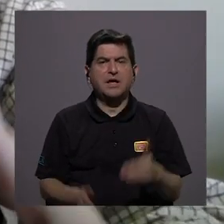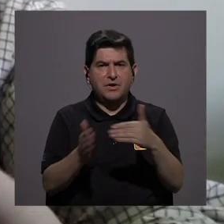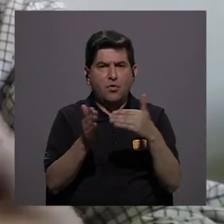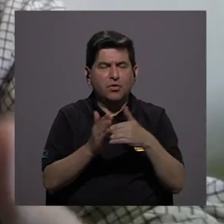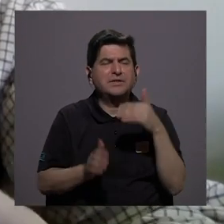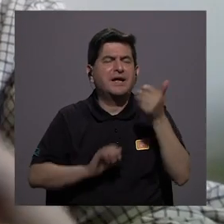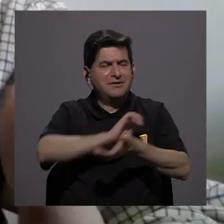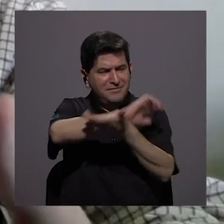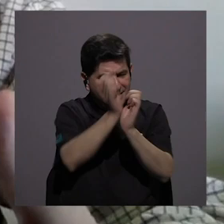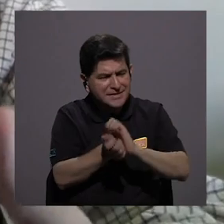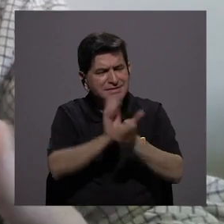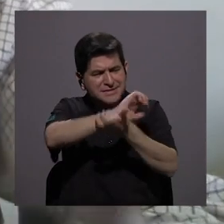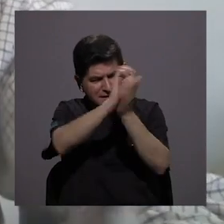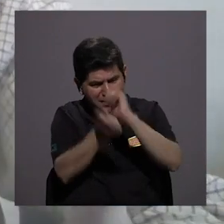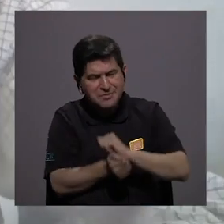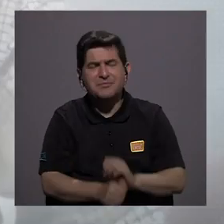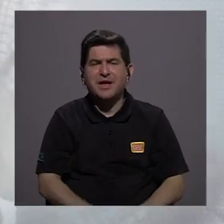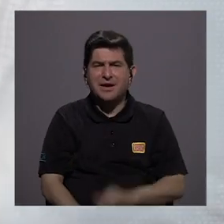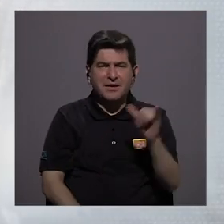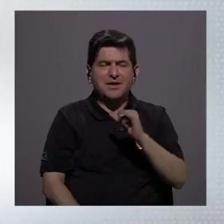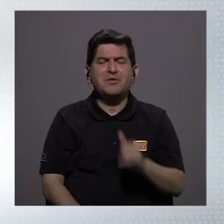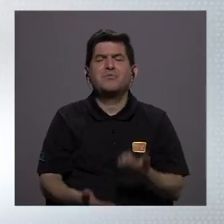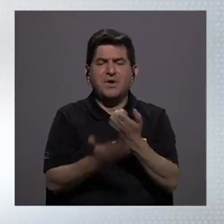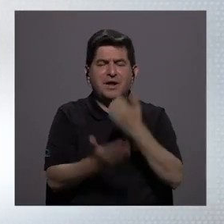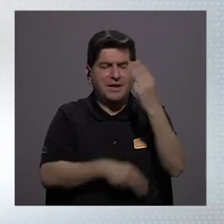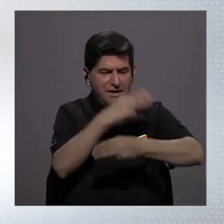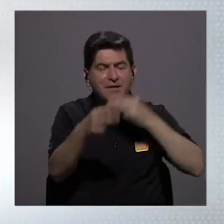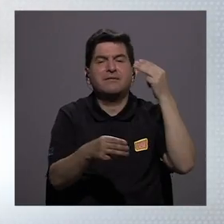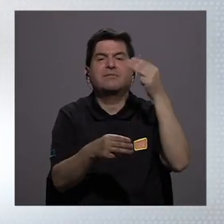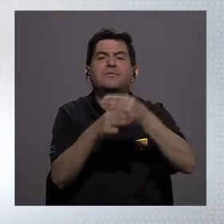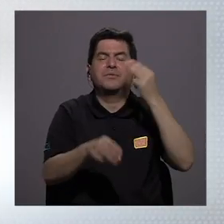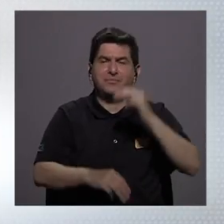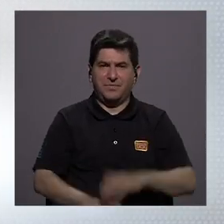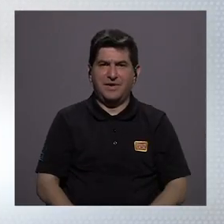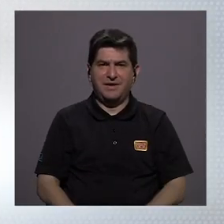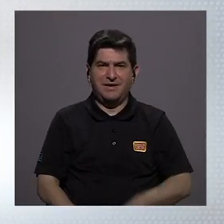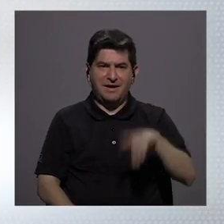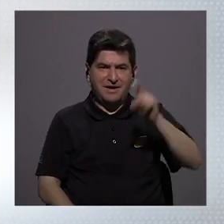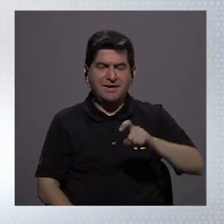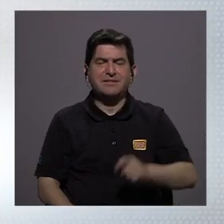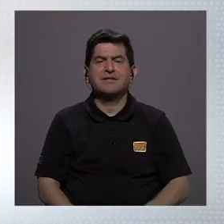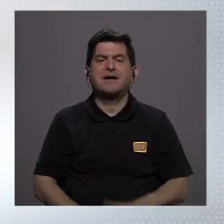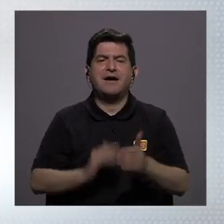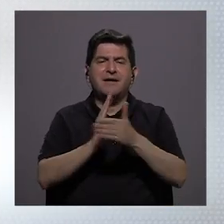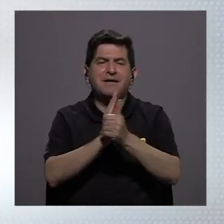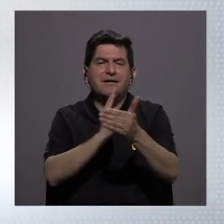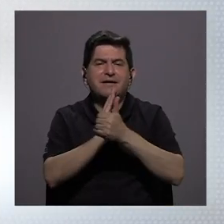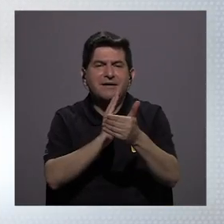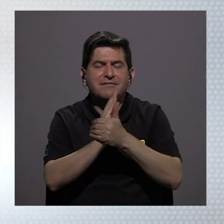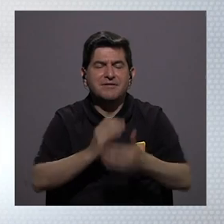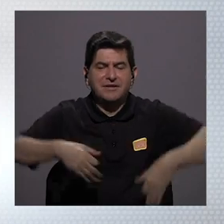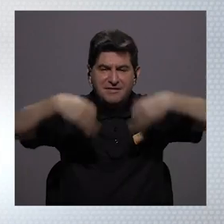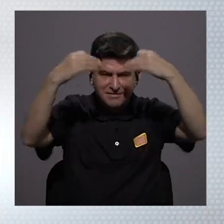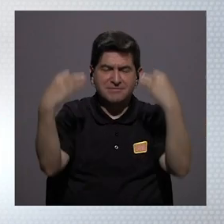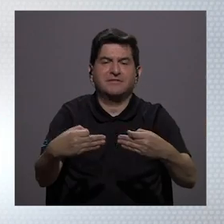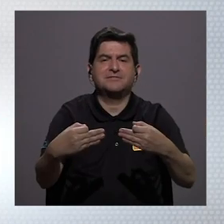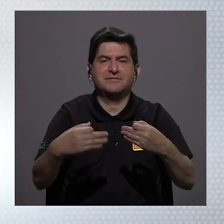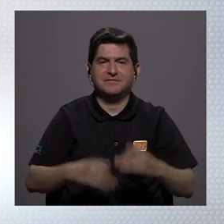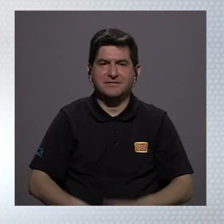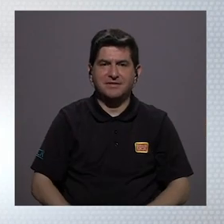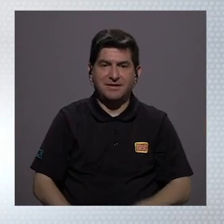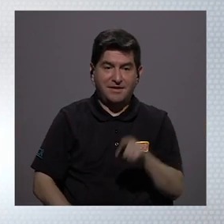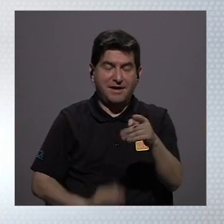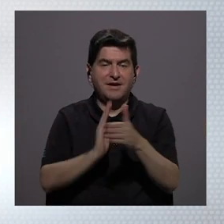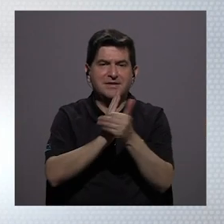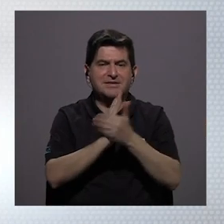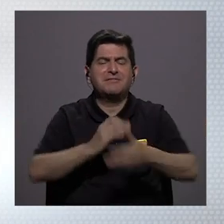realmente estarse reinventando todo el tiempo. La economía mundial necesita reinventarse todo el tiempo. Entonces necesitamos tener la agilidad para poder tomar las